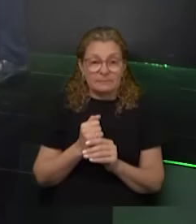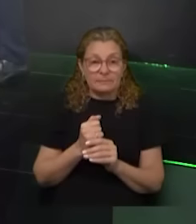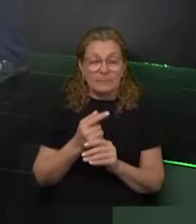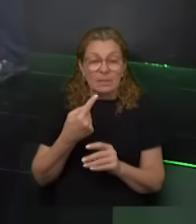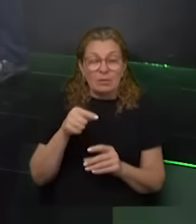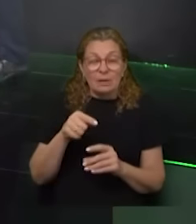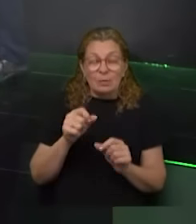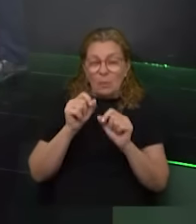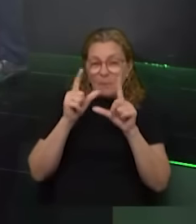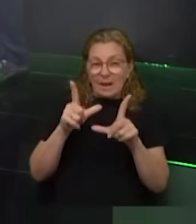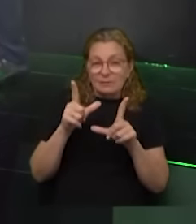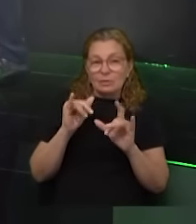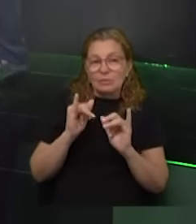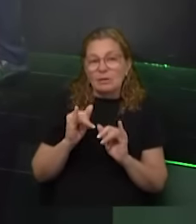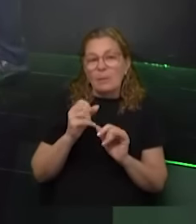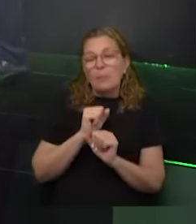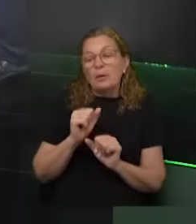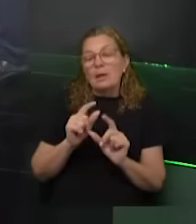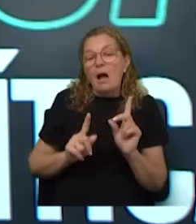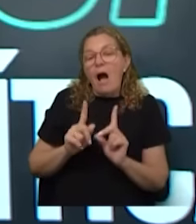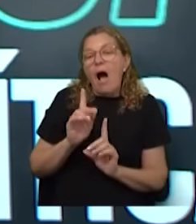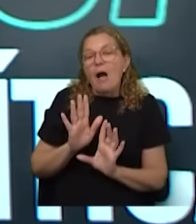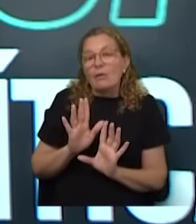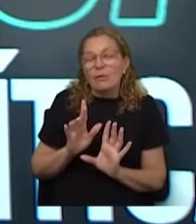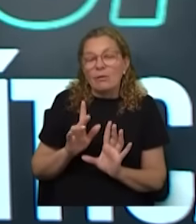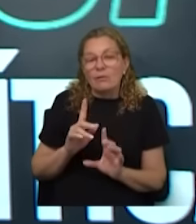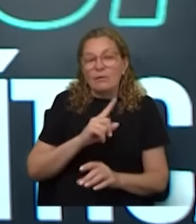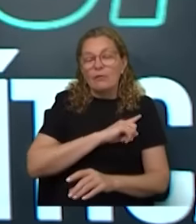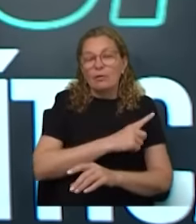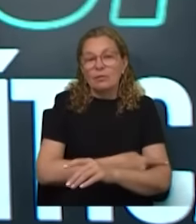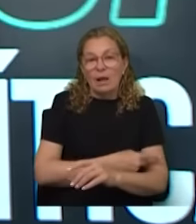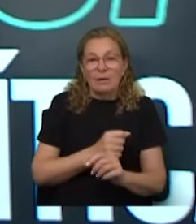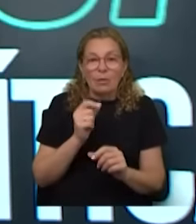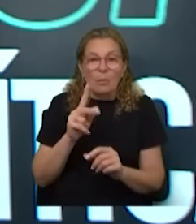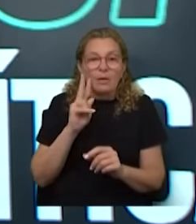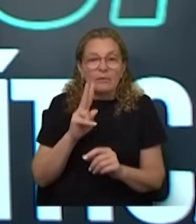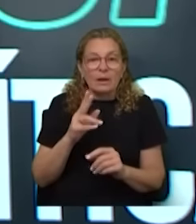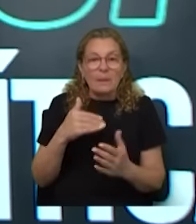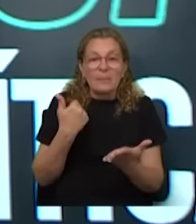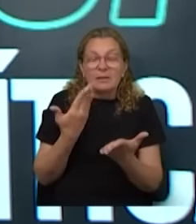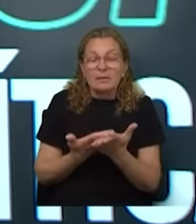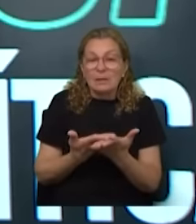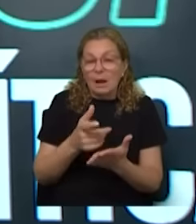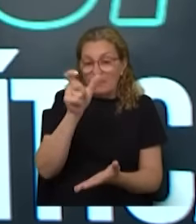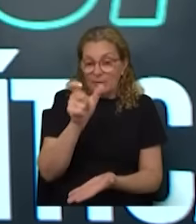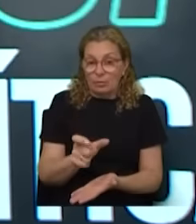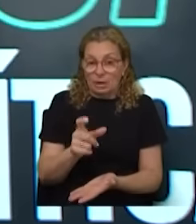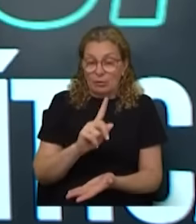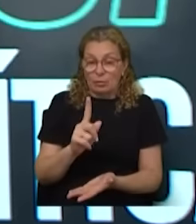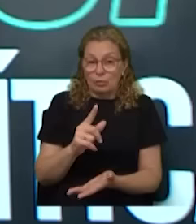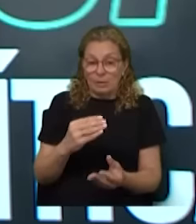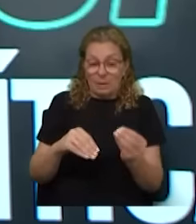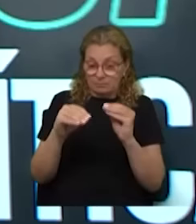ahí no hay Impacto hay impacto o puede haber impacto en reforzar imagen en presentar una imagen que quizás no estaba tan